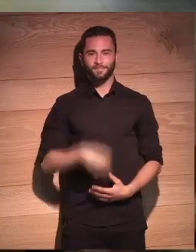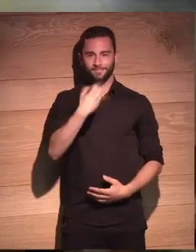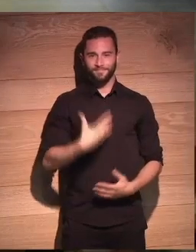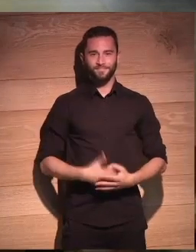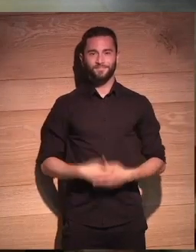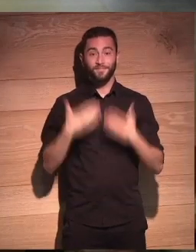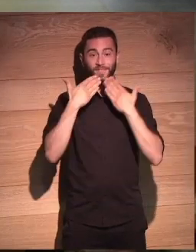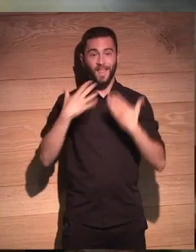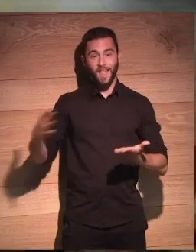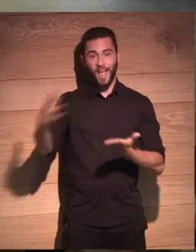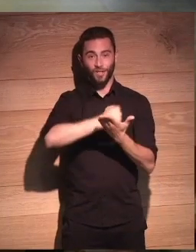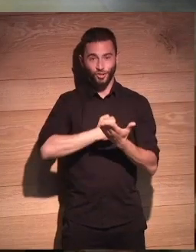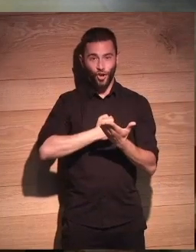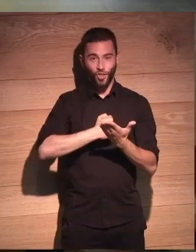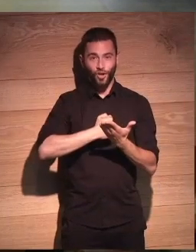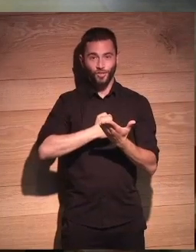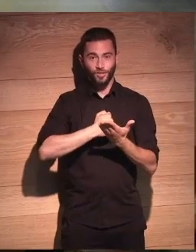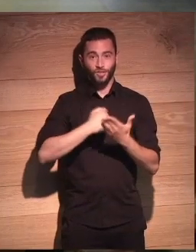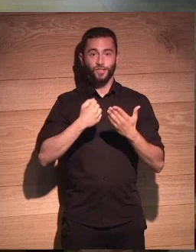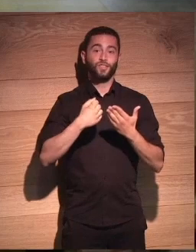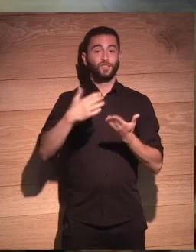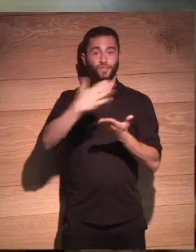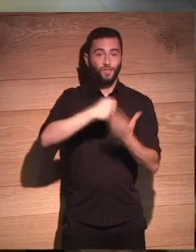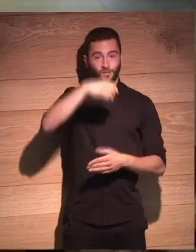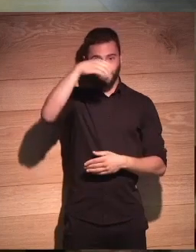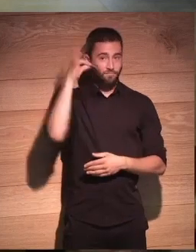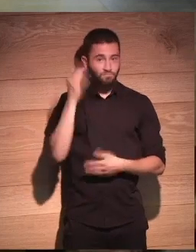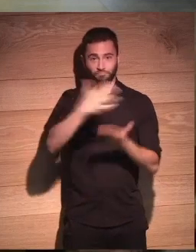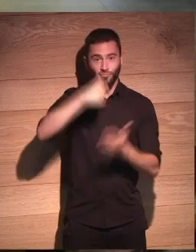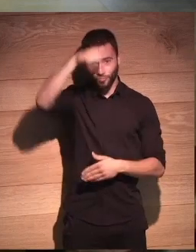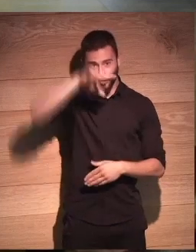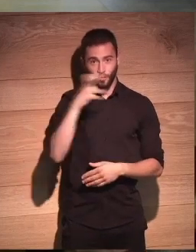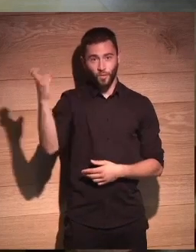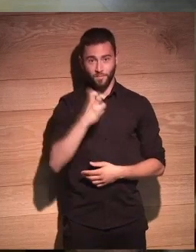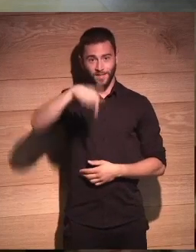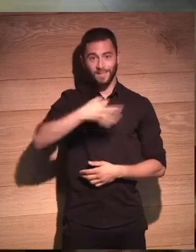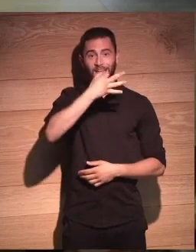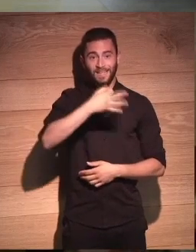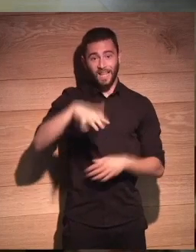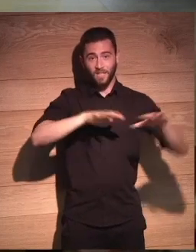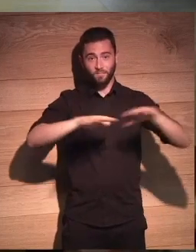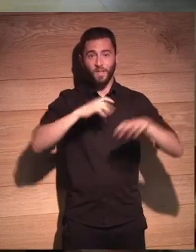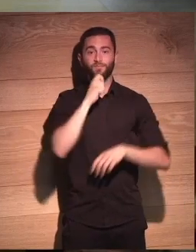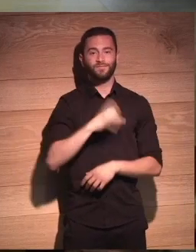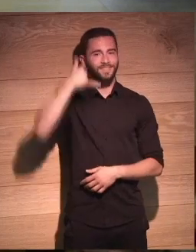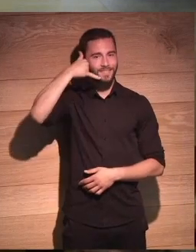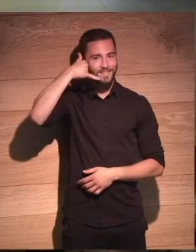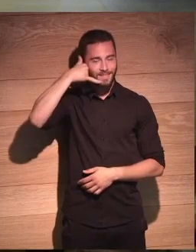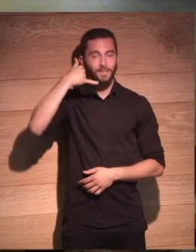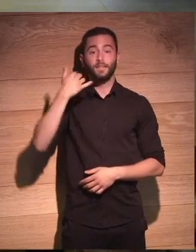Bueno, gracias a todos, a todas y a todos por venir, por acompañarnos esta tarde aquí en este espacio de Fundación